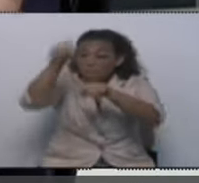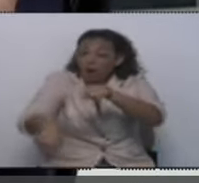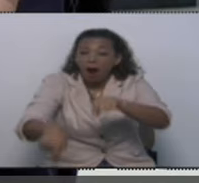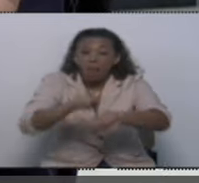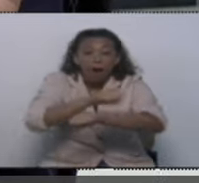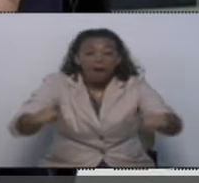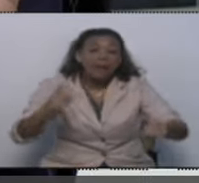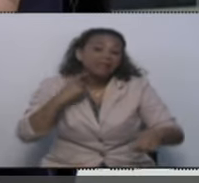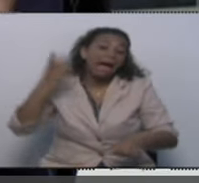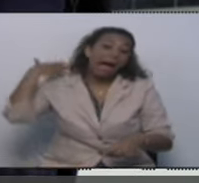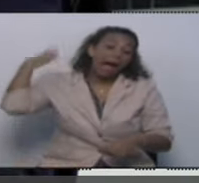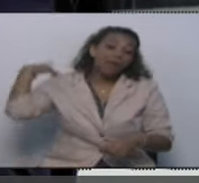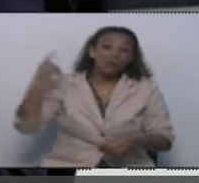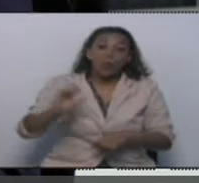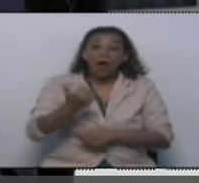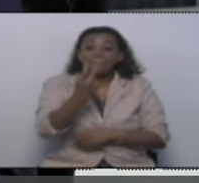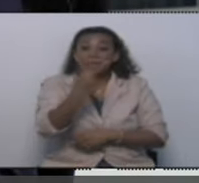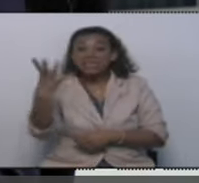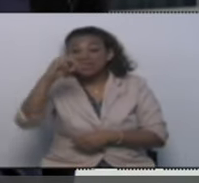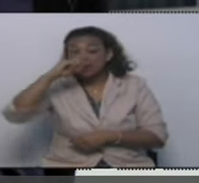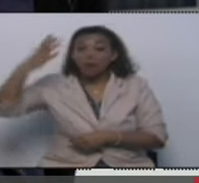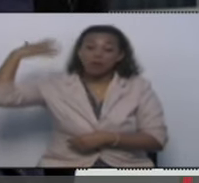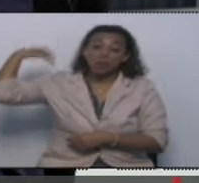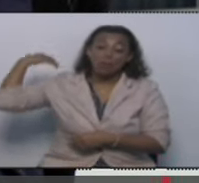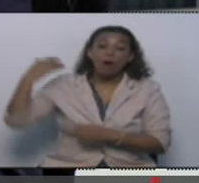de la época, hace casi 25 años.